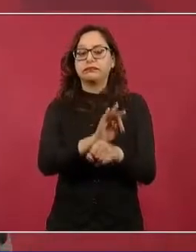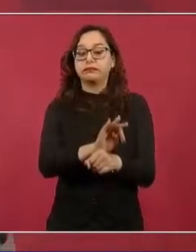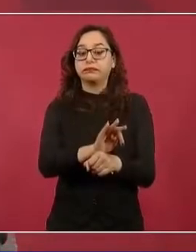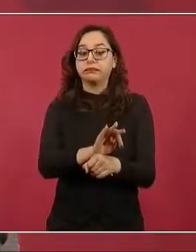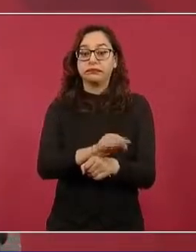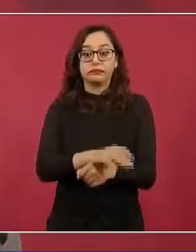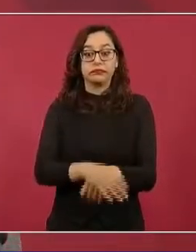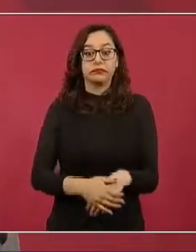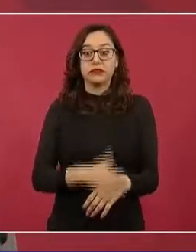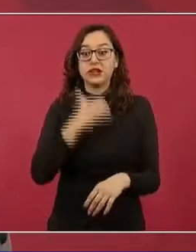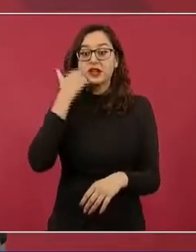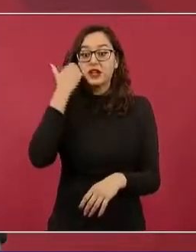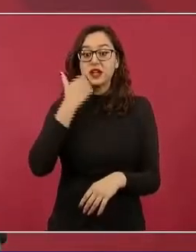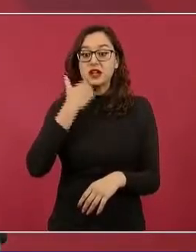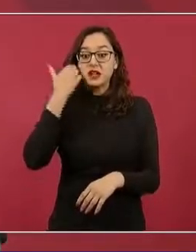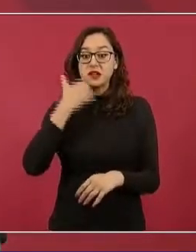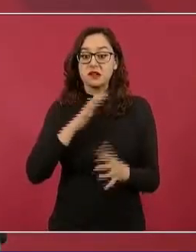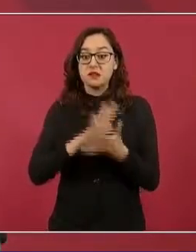alcahuete.